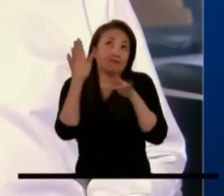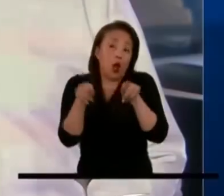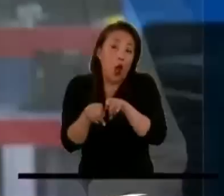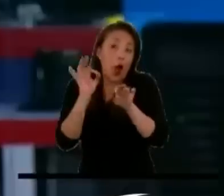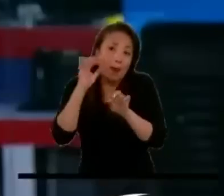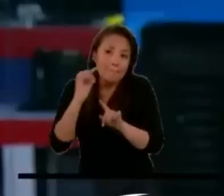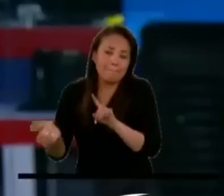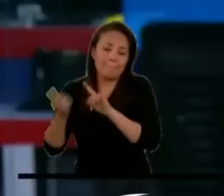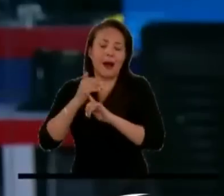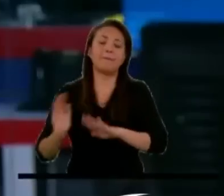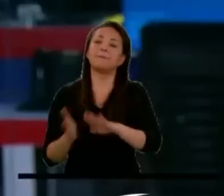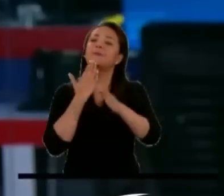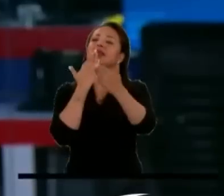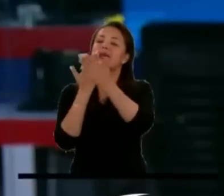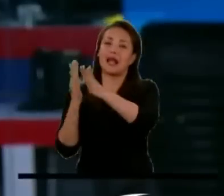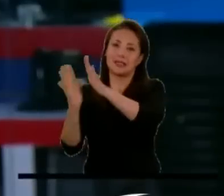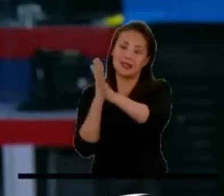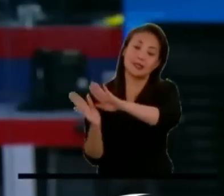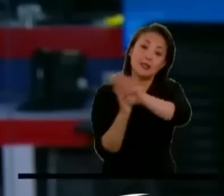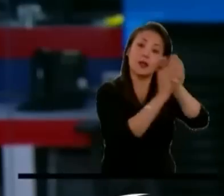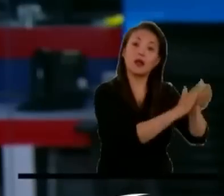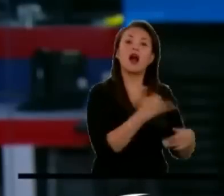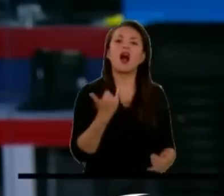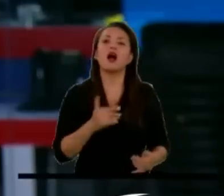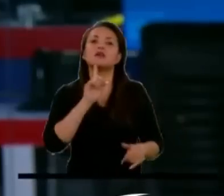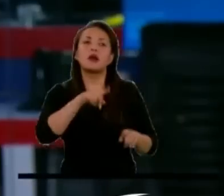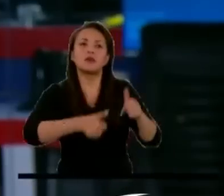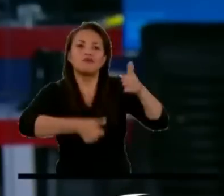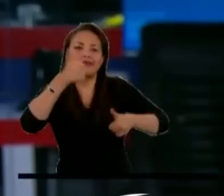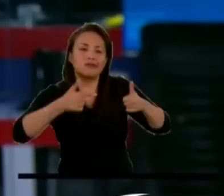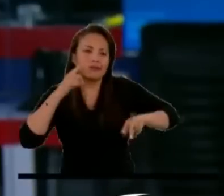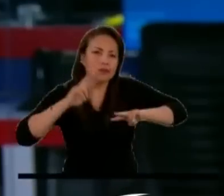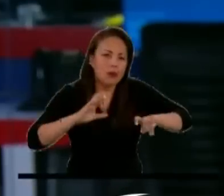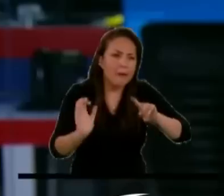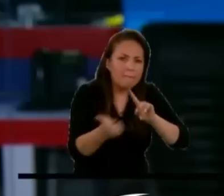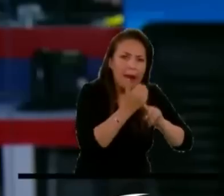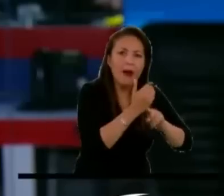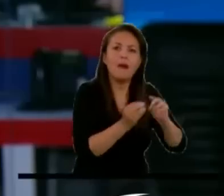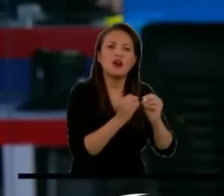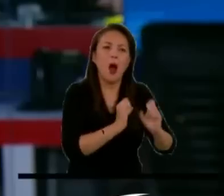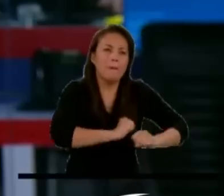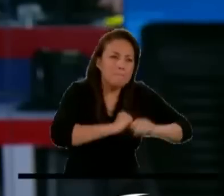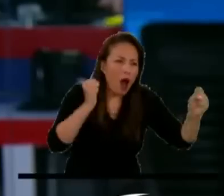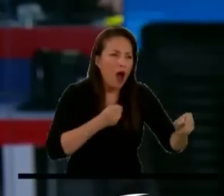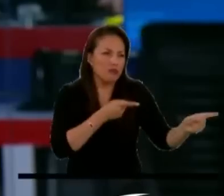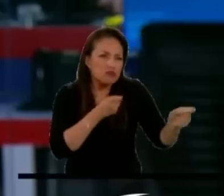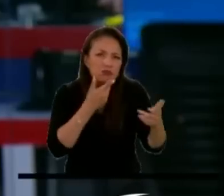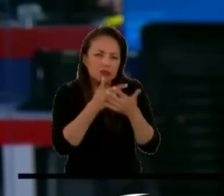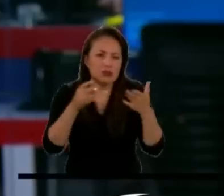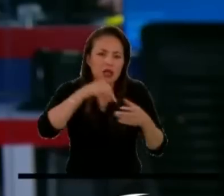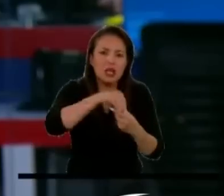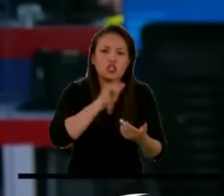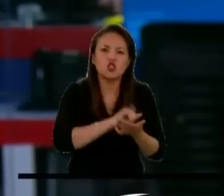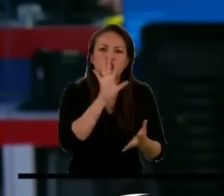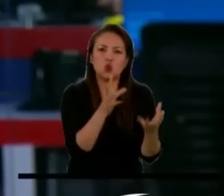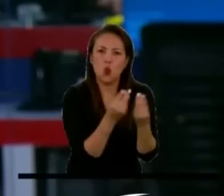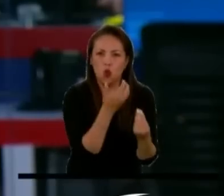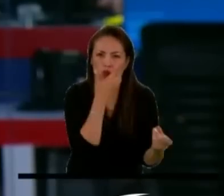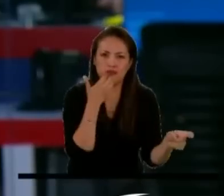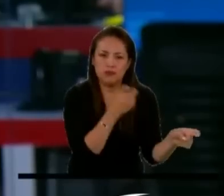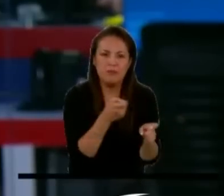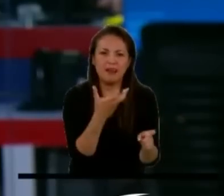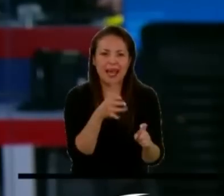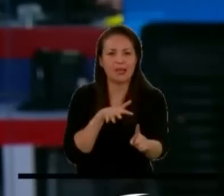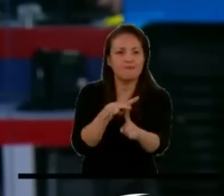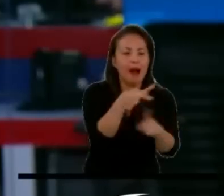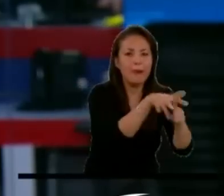y de otro lado las autoridades continúan incautando material explosivo de grupos armados ilegales que utilizan estos artefactos para atentar contra la